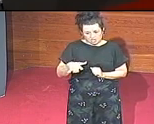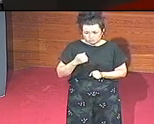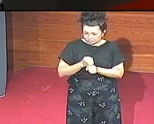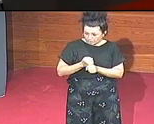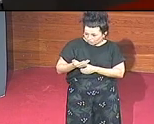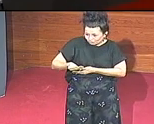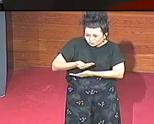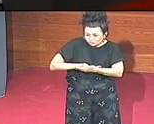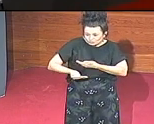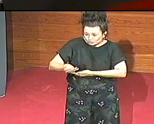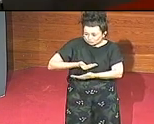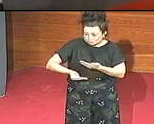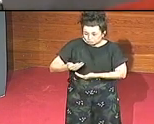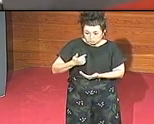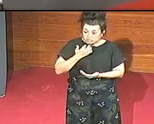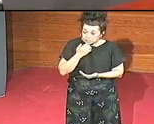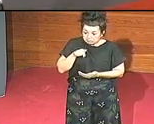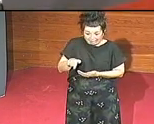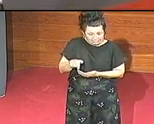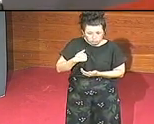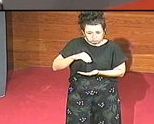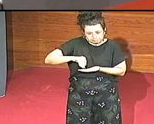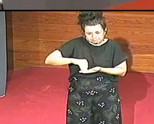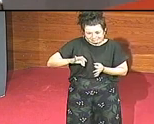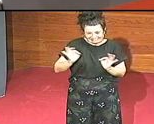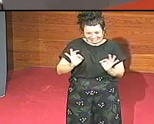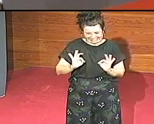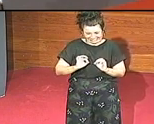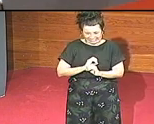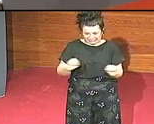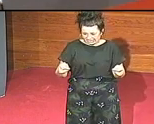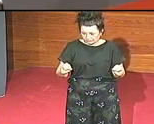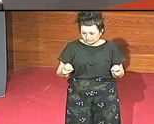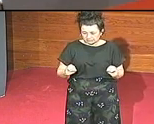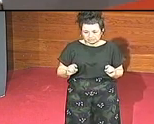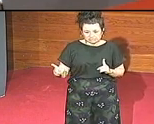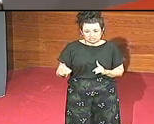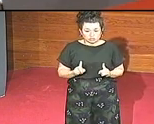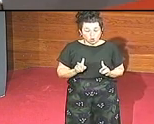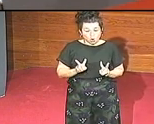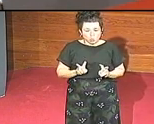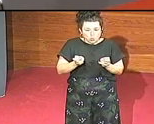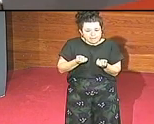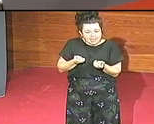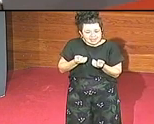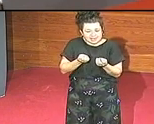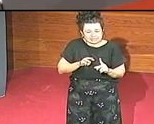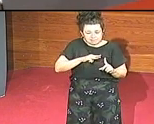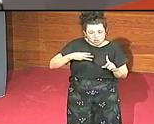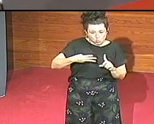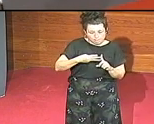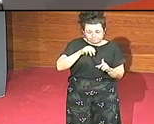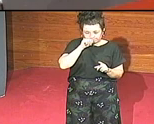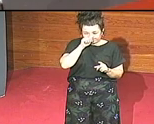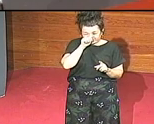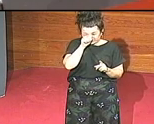porque allí si por ejemplo yo no escribí nada y esas son las nuevas narrativas web que ahora por ejemplo nuestra sección de infografía que